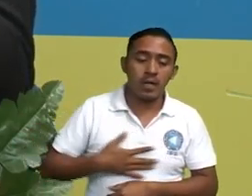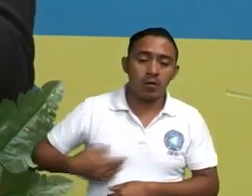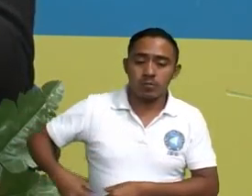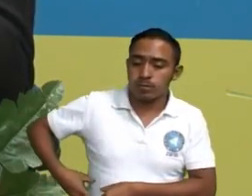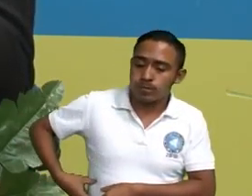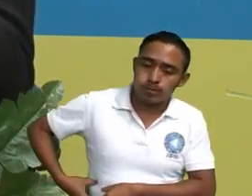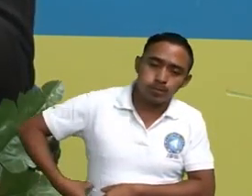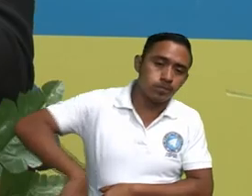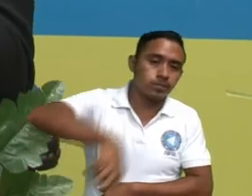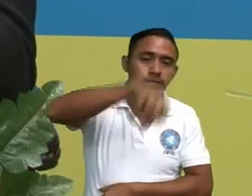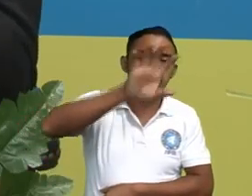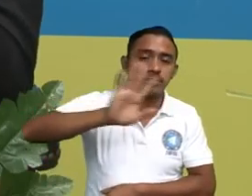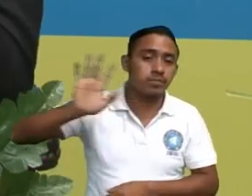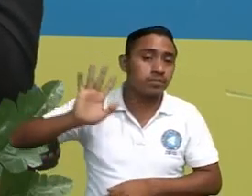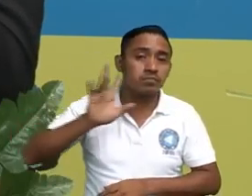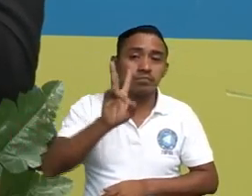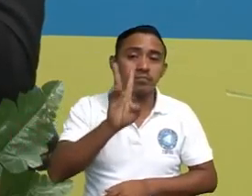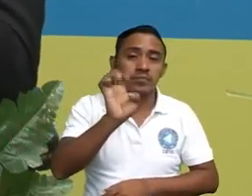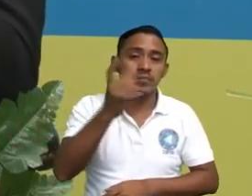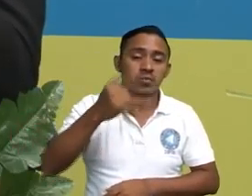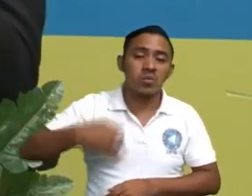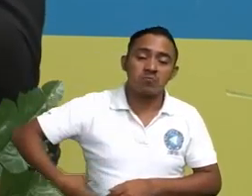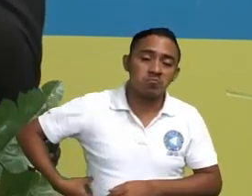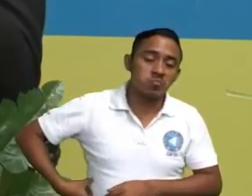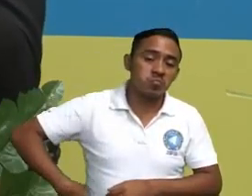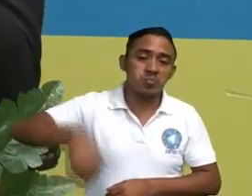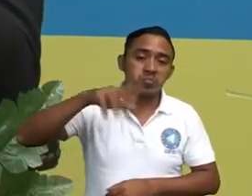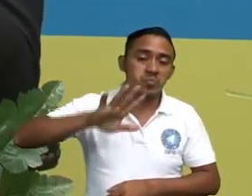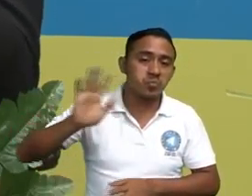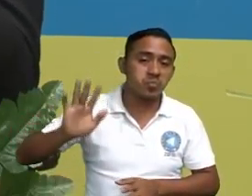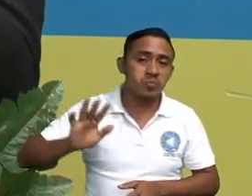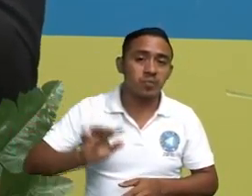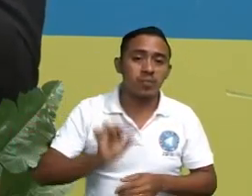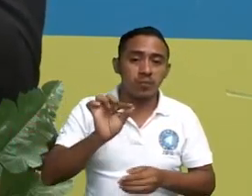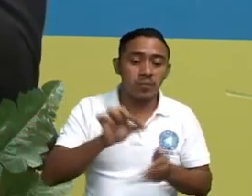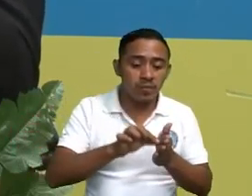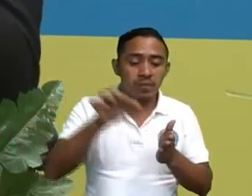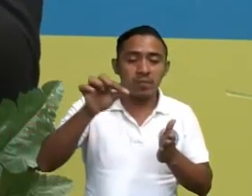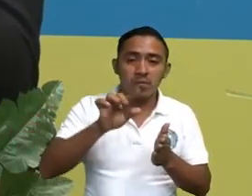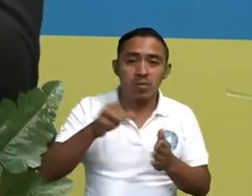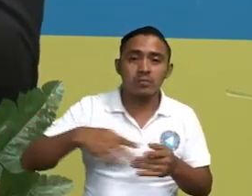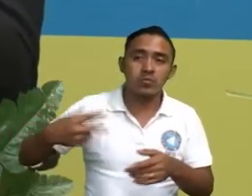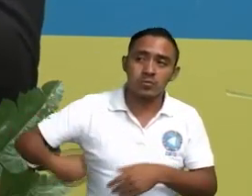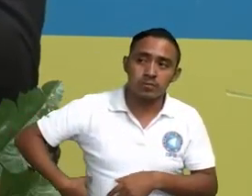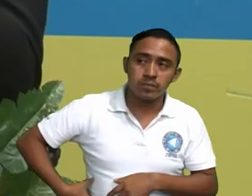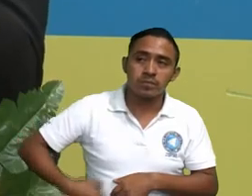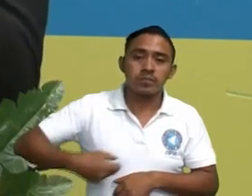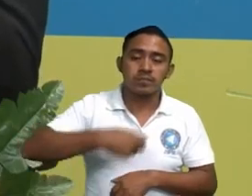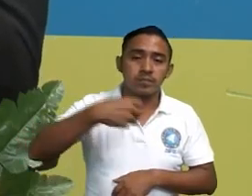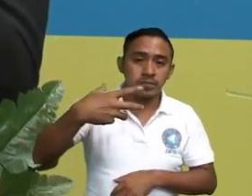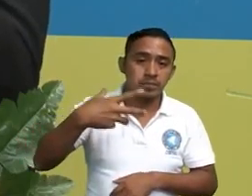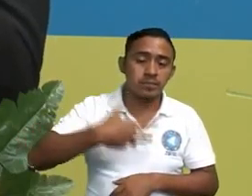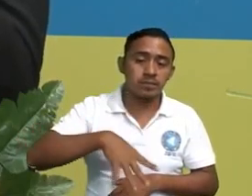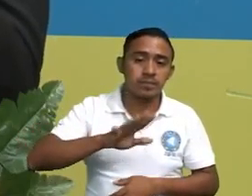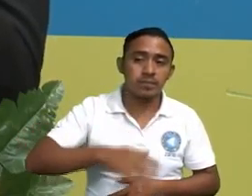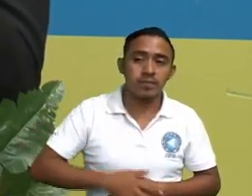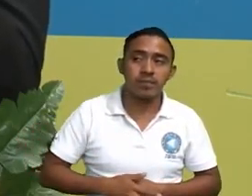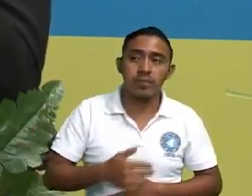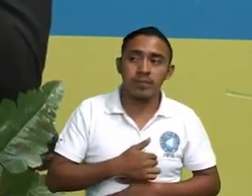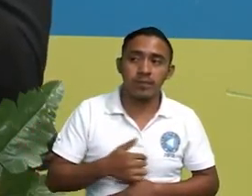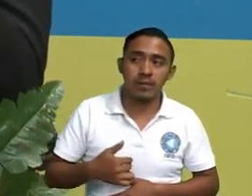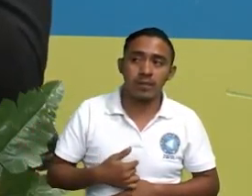totalidad, por vía convencional, en donde los maestros, de mis maestros, creo yo, hacían